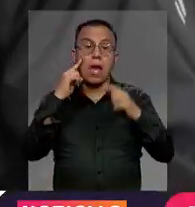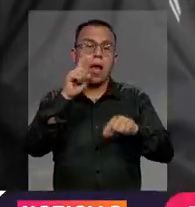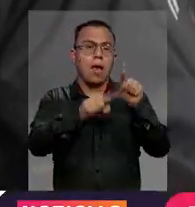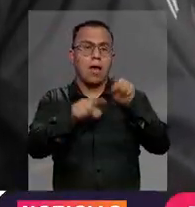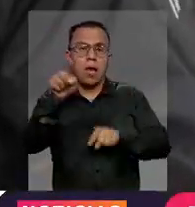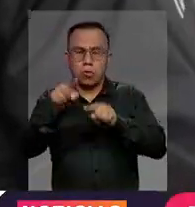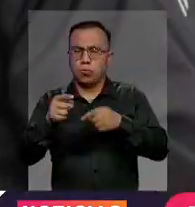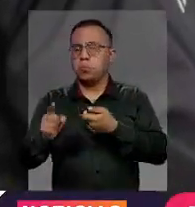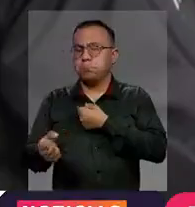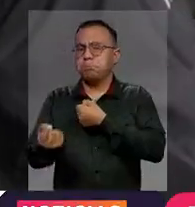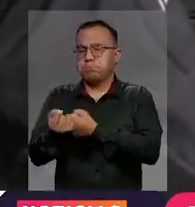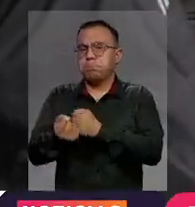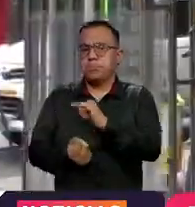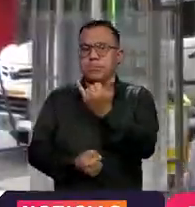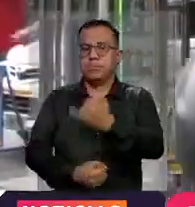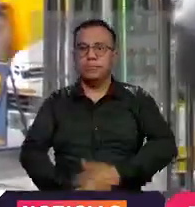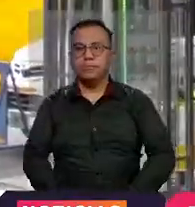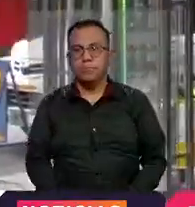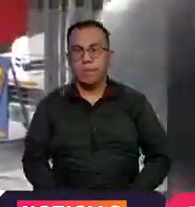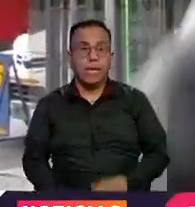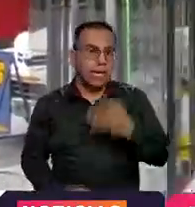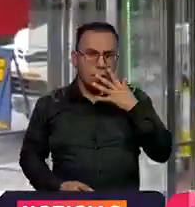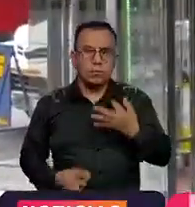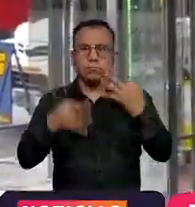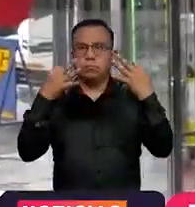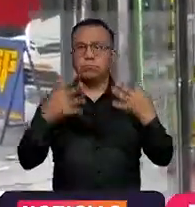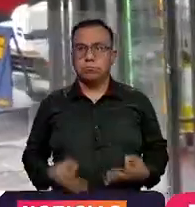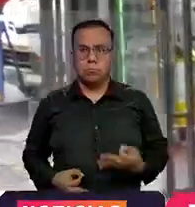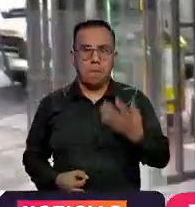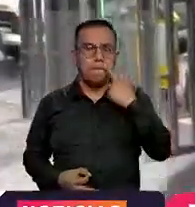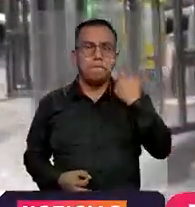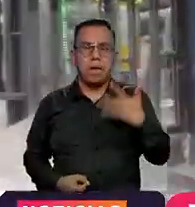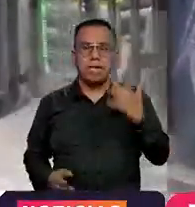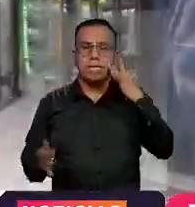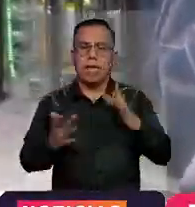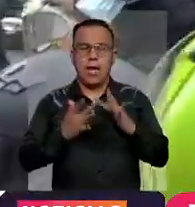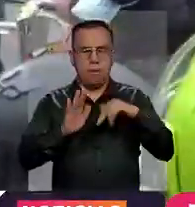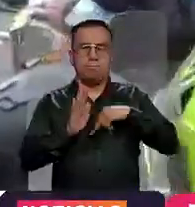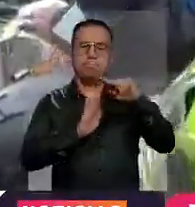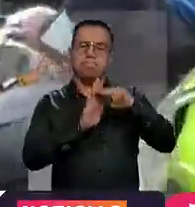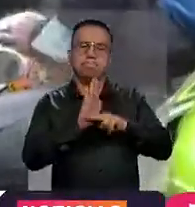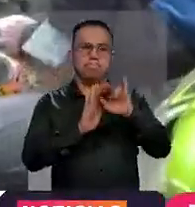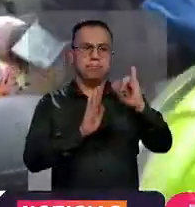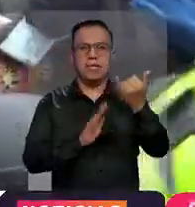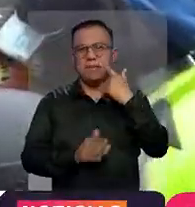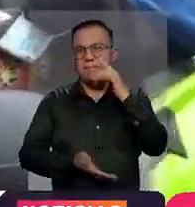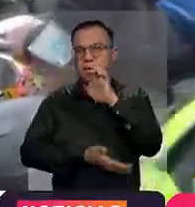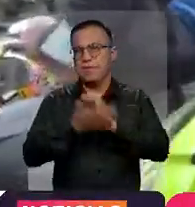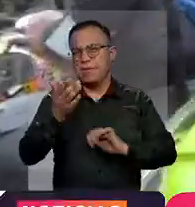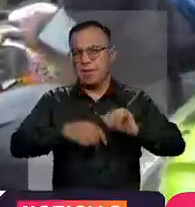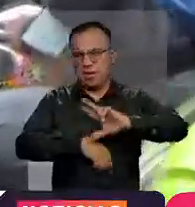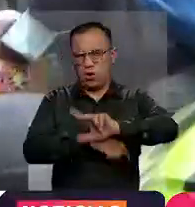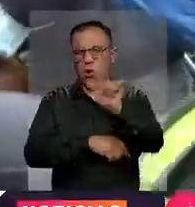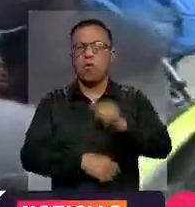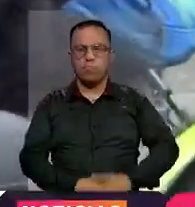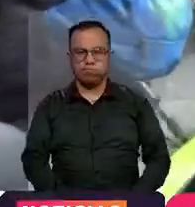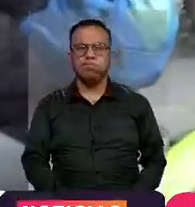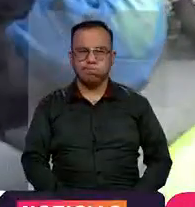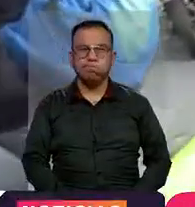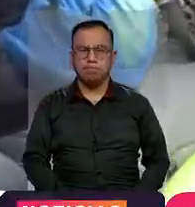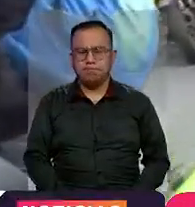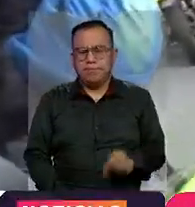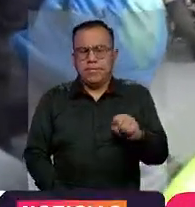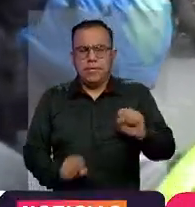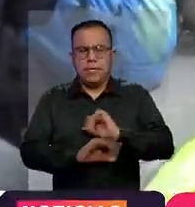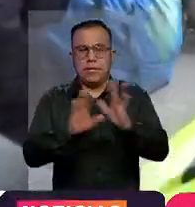Algunos están a favor de la medida. En cuanto a la seguridad, pues entonces me parece que es una buena medida. Se evita un poquito el hurto. Sí,